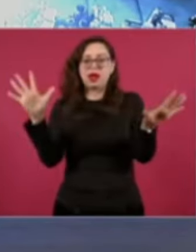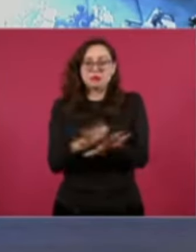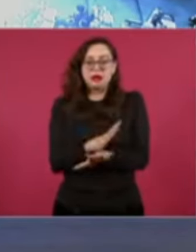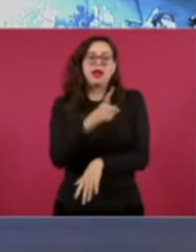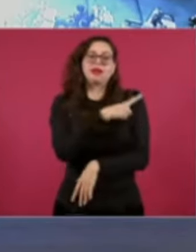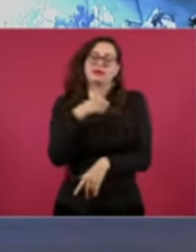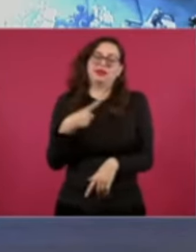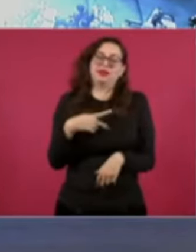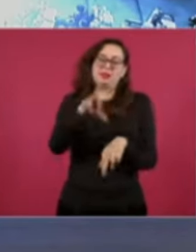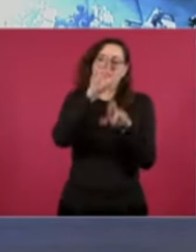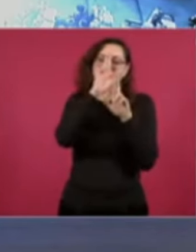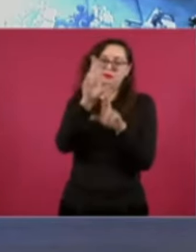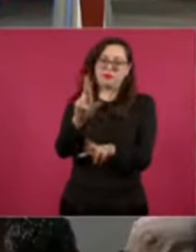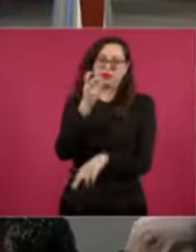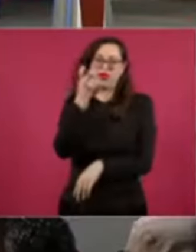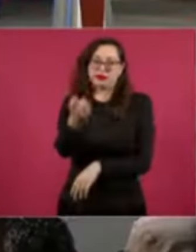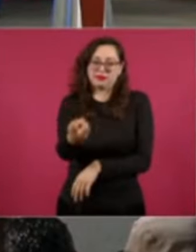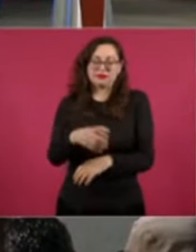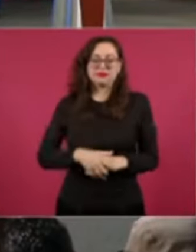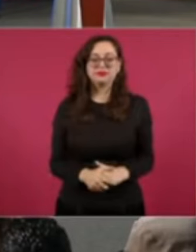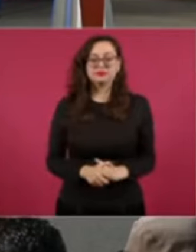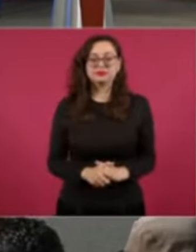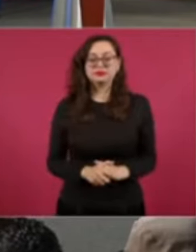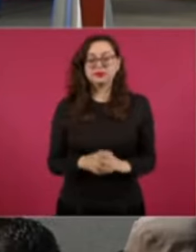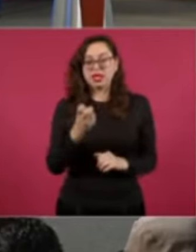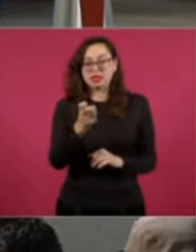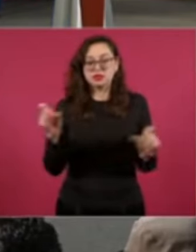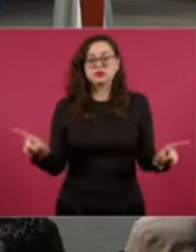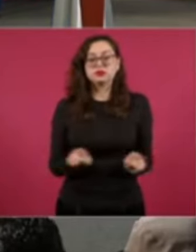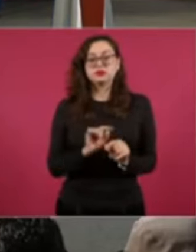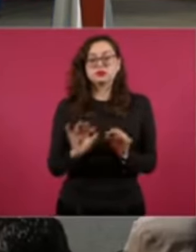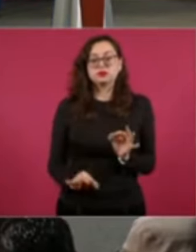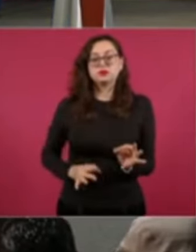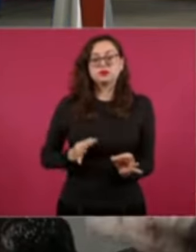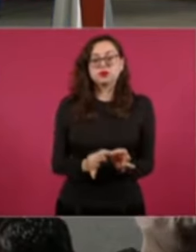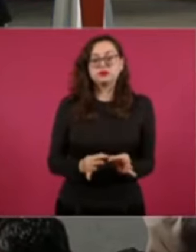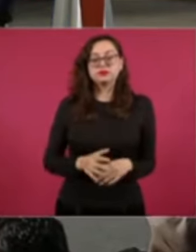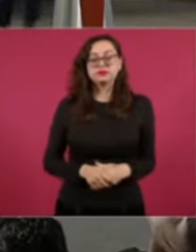se respete la voluntad popular. Es cuanto, presidente.